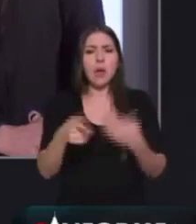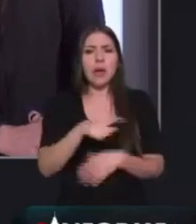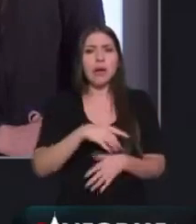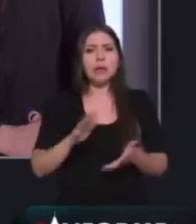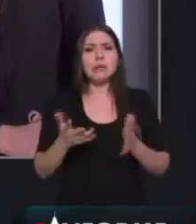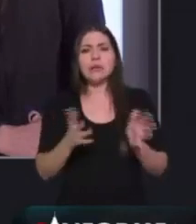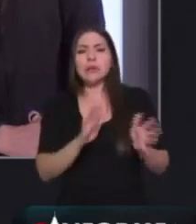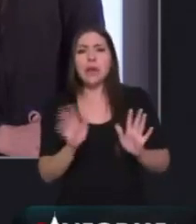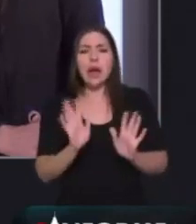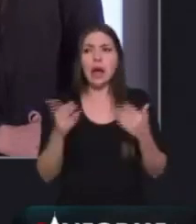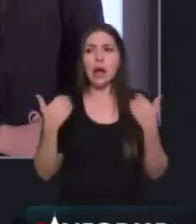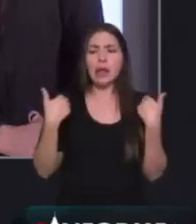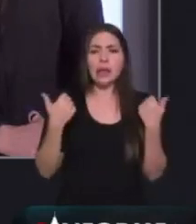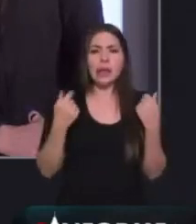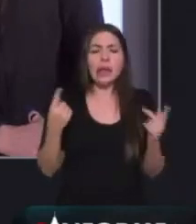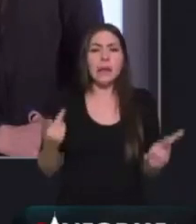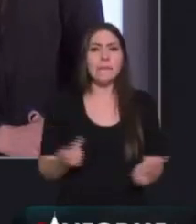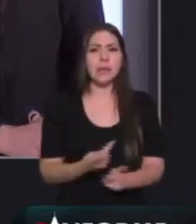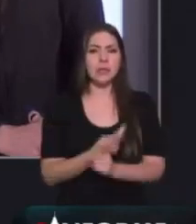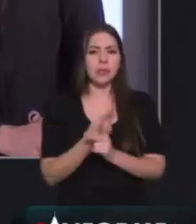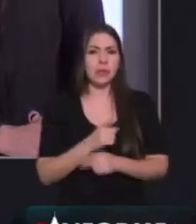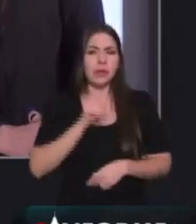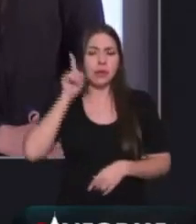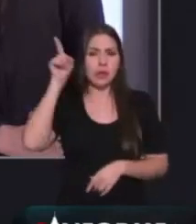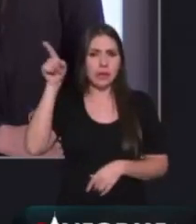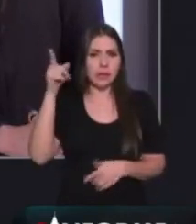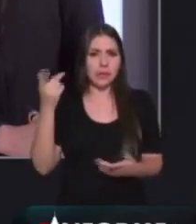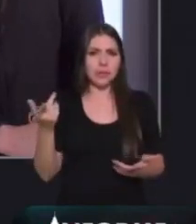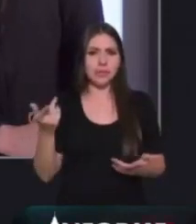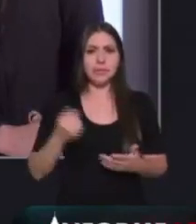una dimensión de lo que sucedió allá.